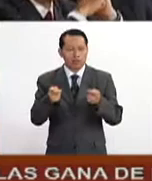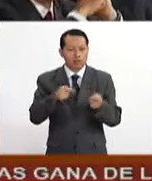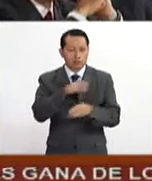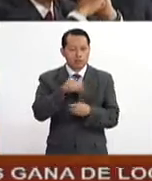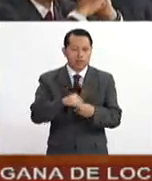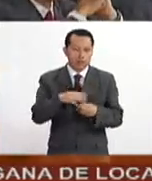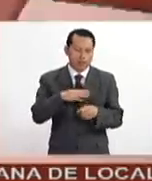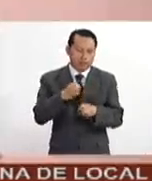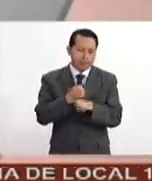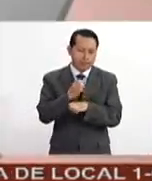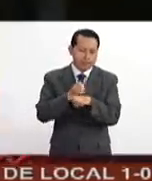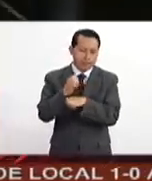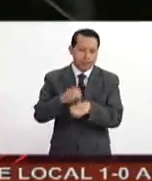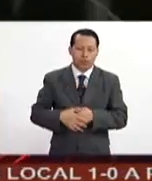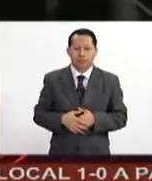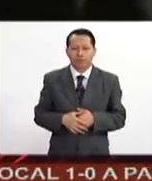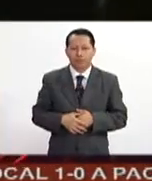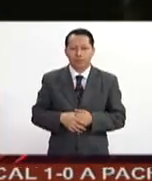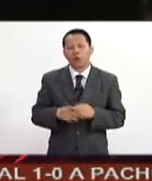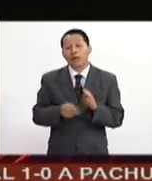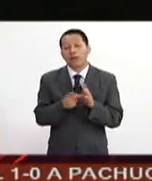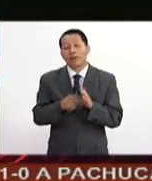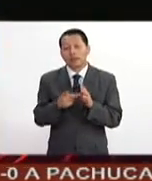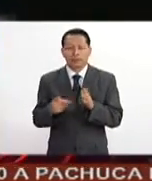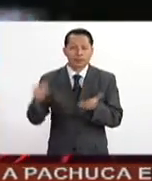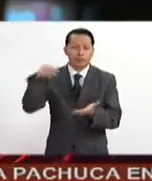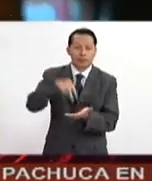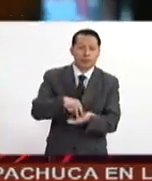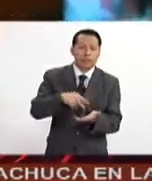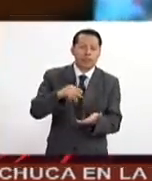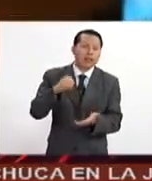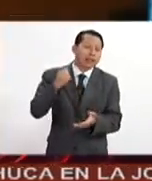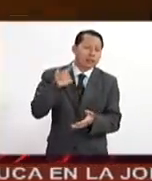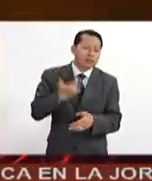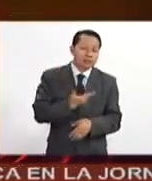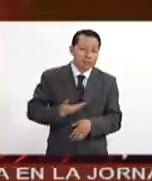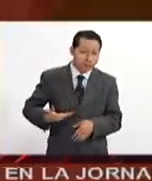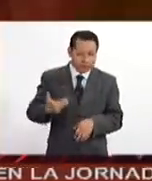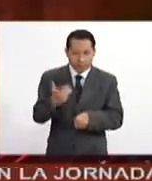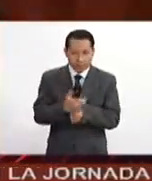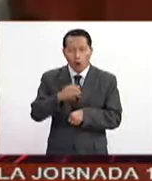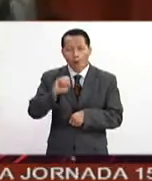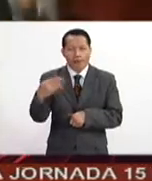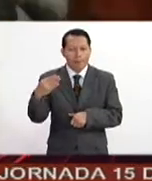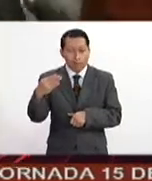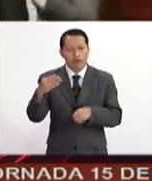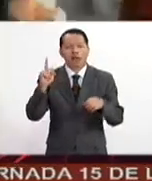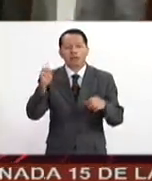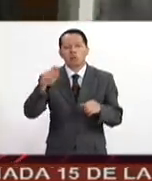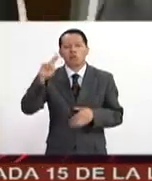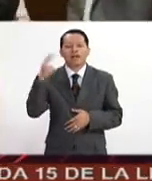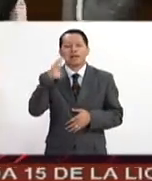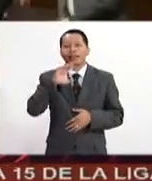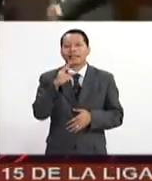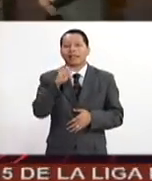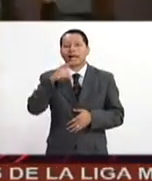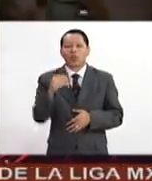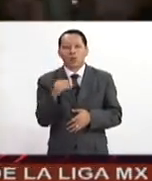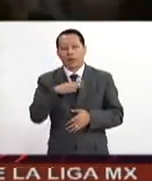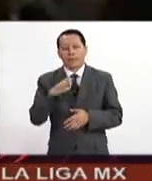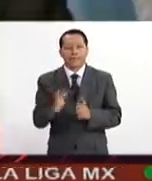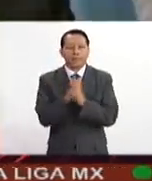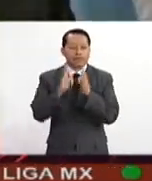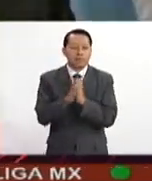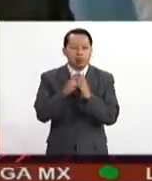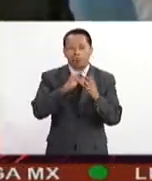mandatarios estatales. Reaparece en público el expresidente de Estados Unidos, Barack Obama, en la Universidad de Chicago, donde